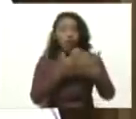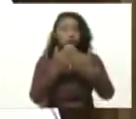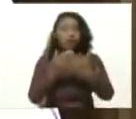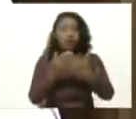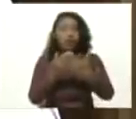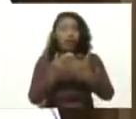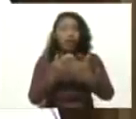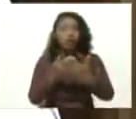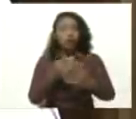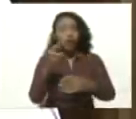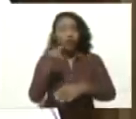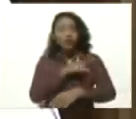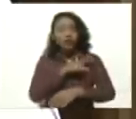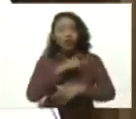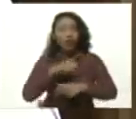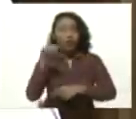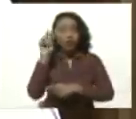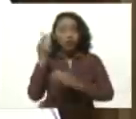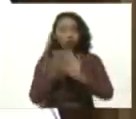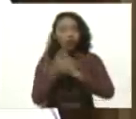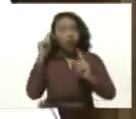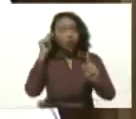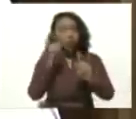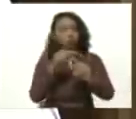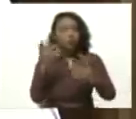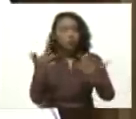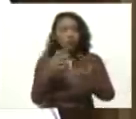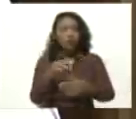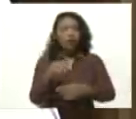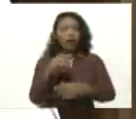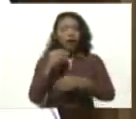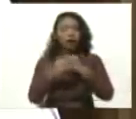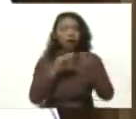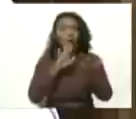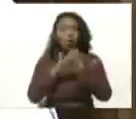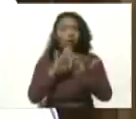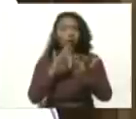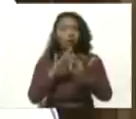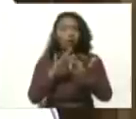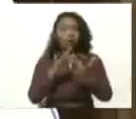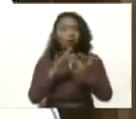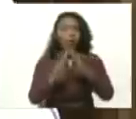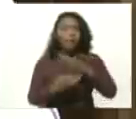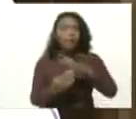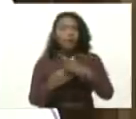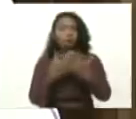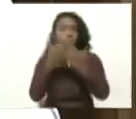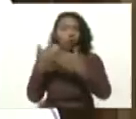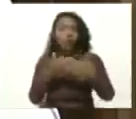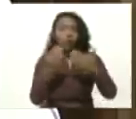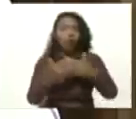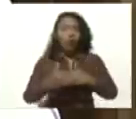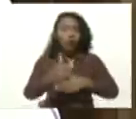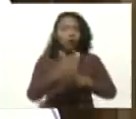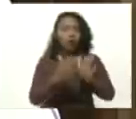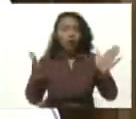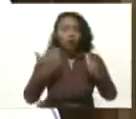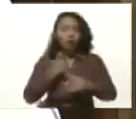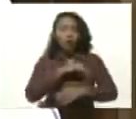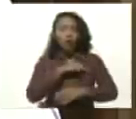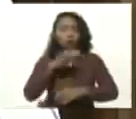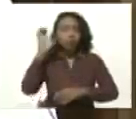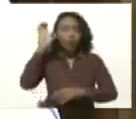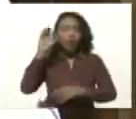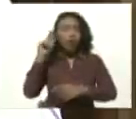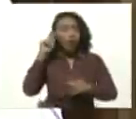despliegue nacional con el objetivo de contactar con la base estudiantil a lo largo y ancho de nuestro país,